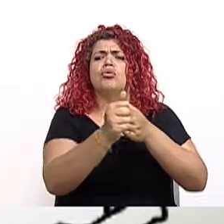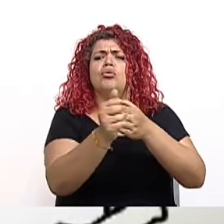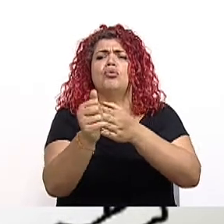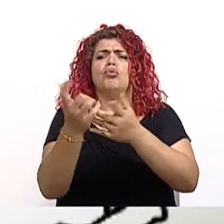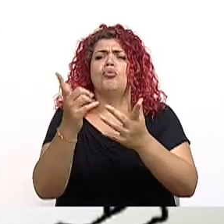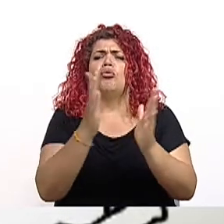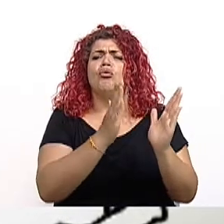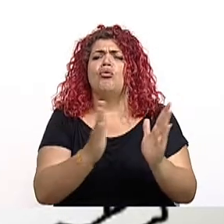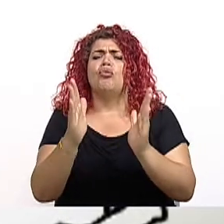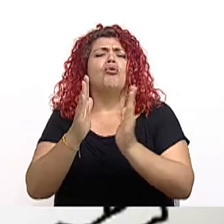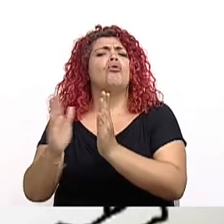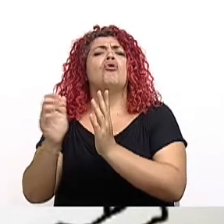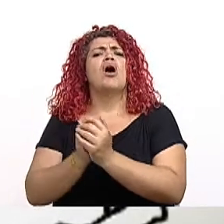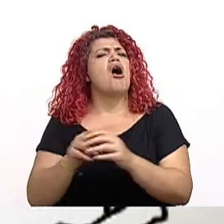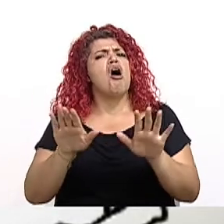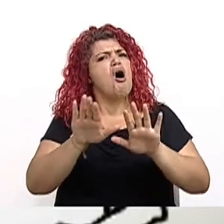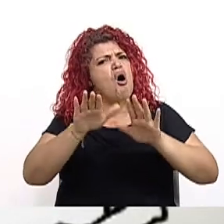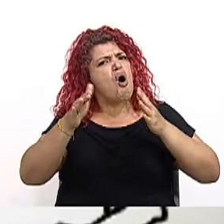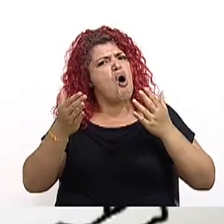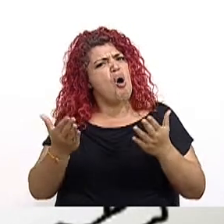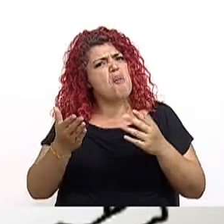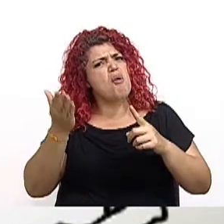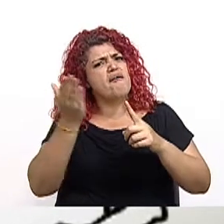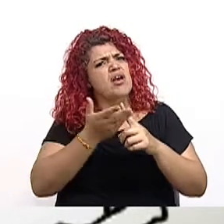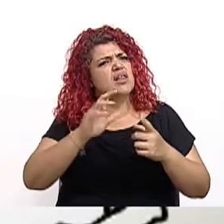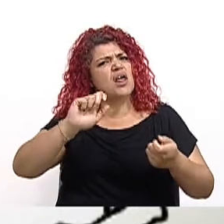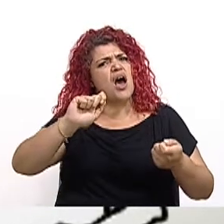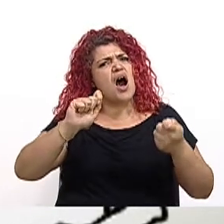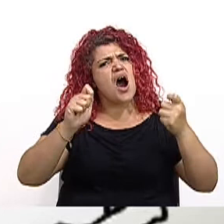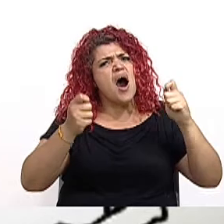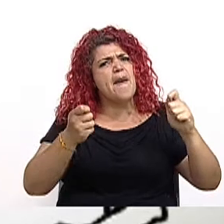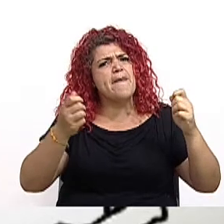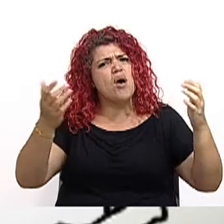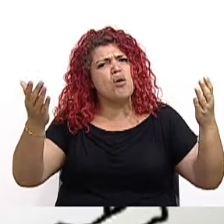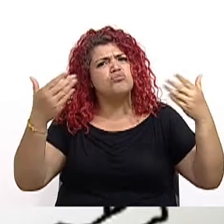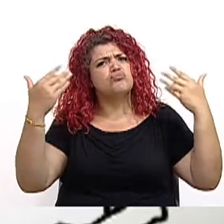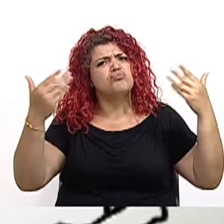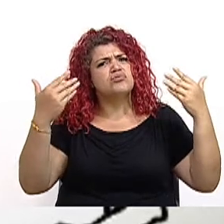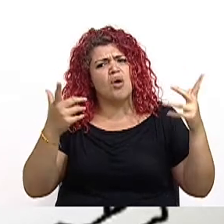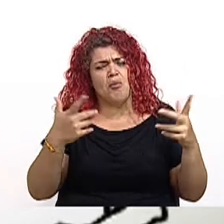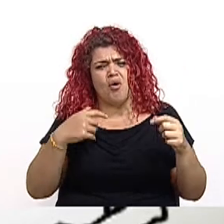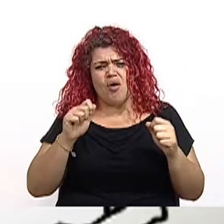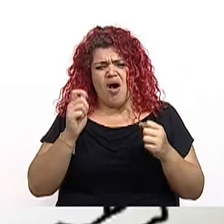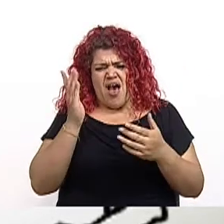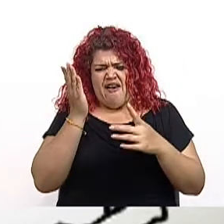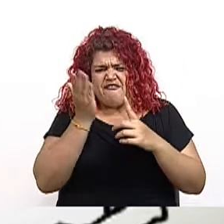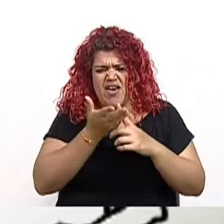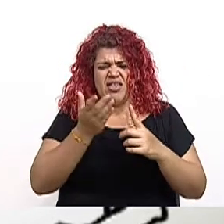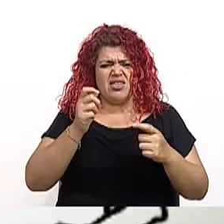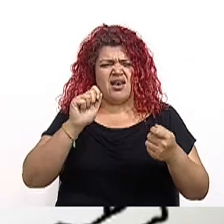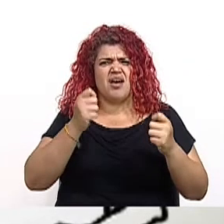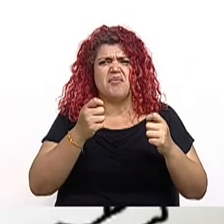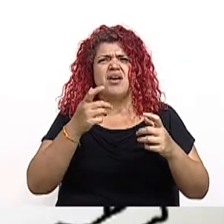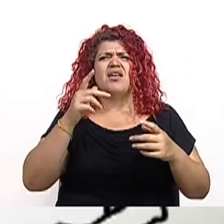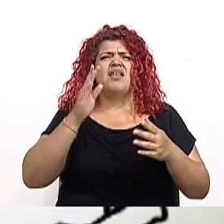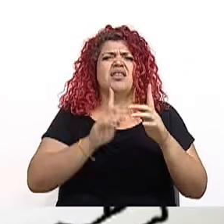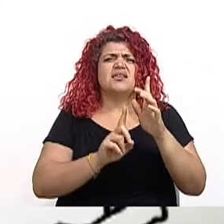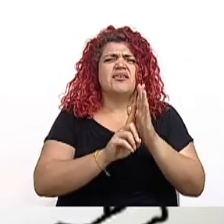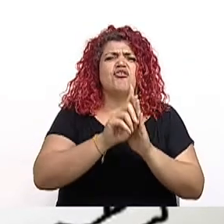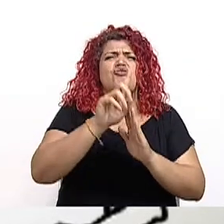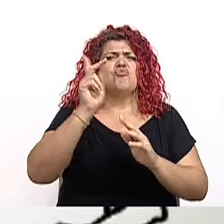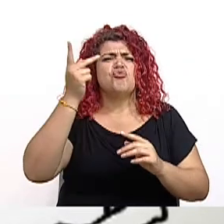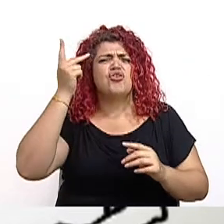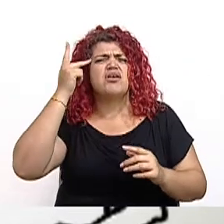Deberíamos considerar cómo afectaría el cambio climático a los planes de desarrollo, a las políticas y los proyectos, y a su vez,